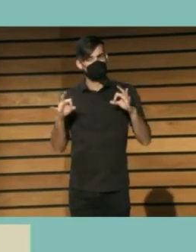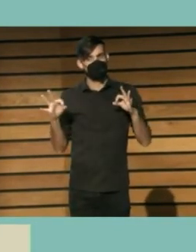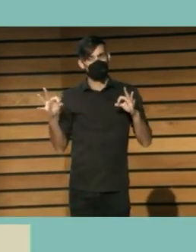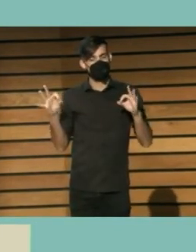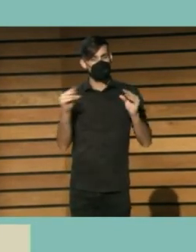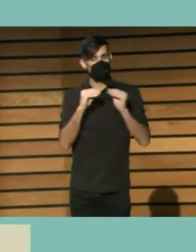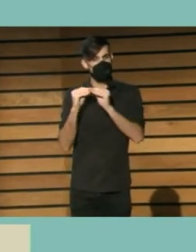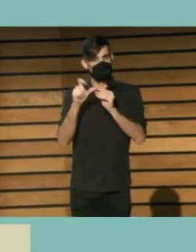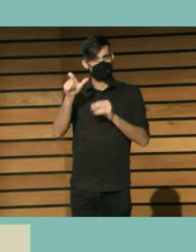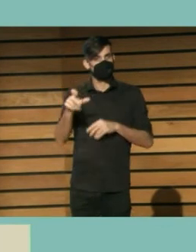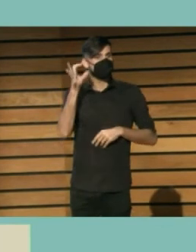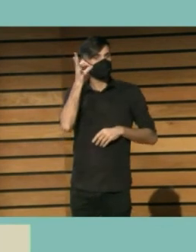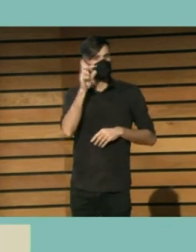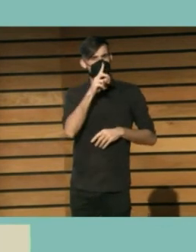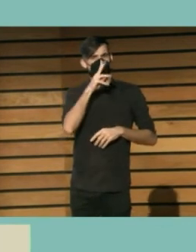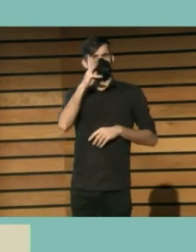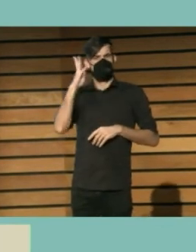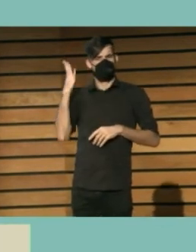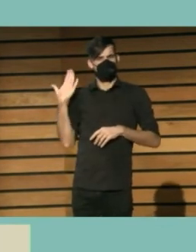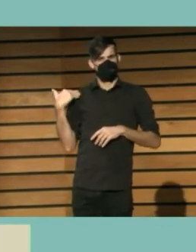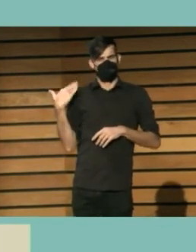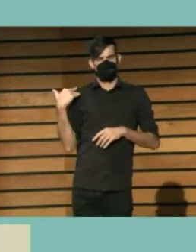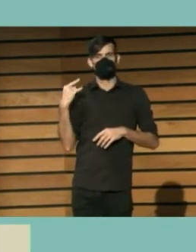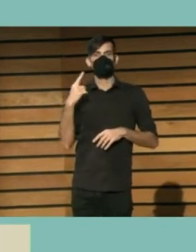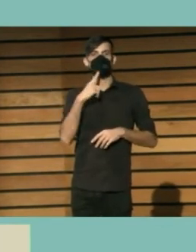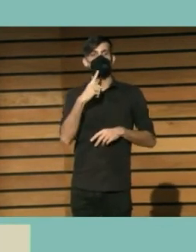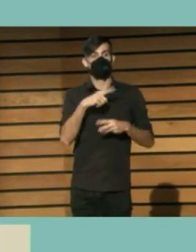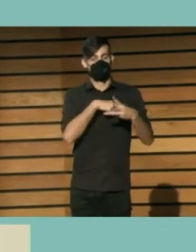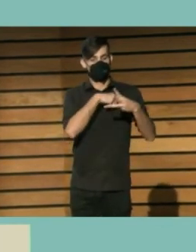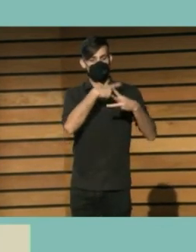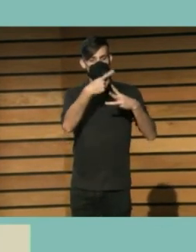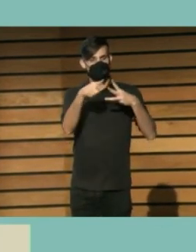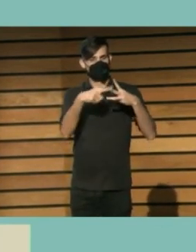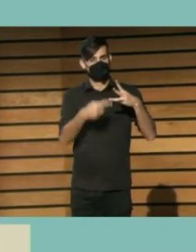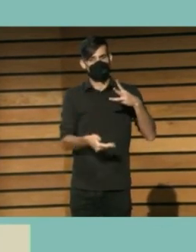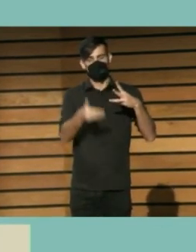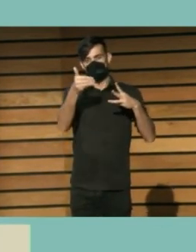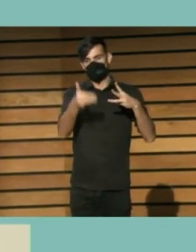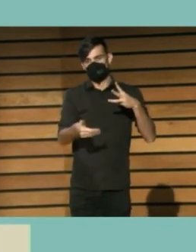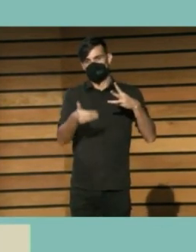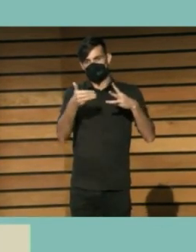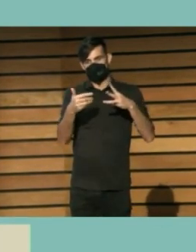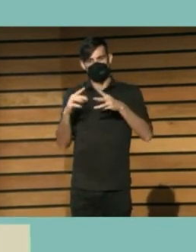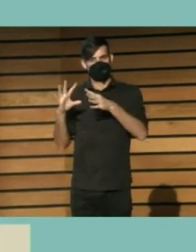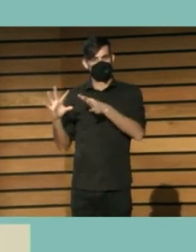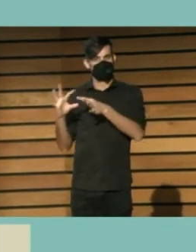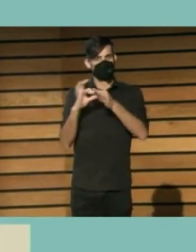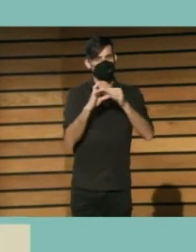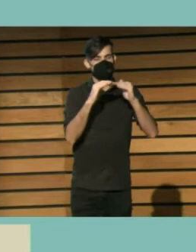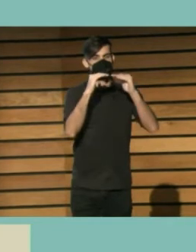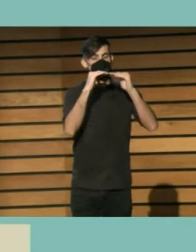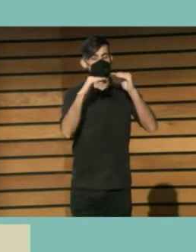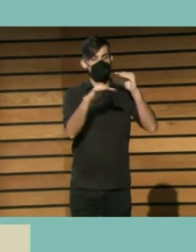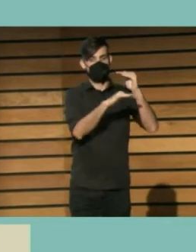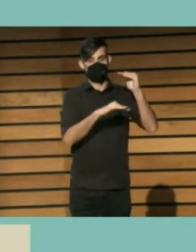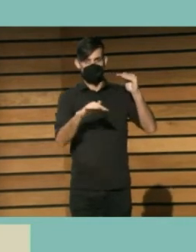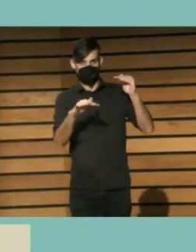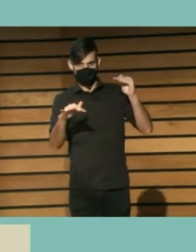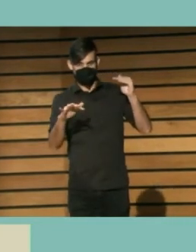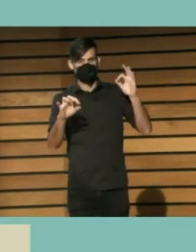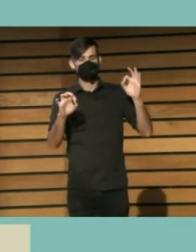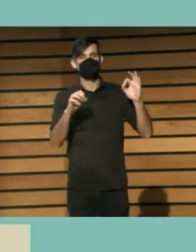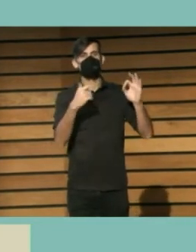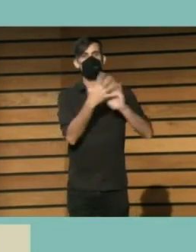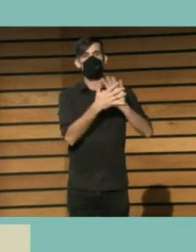hace un par de años, que había tres elementos clave en relación con los espacios. Y digo espacios porque son espacios que